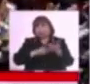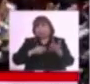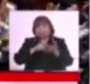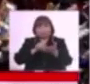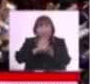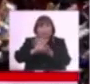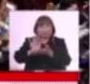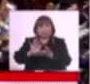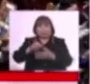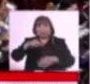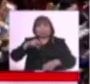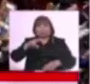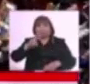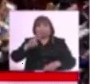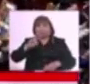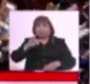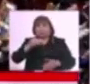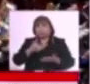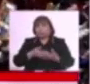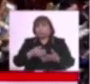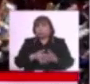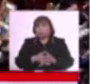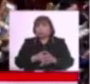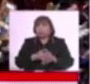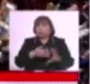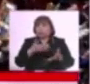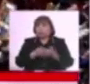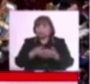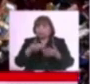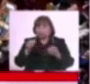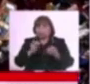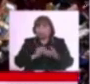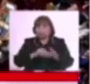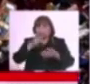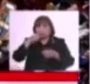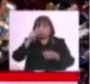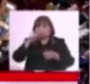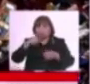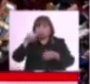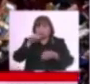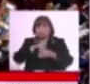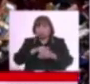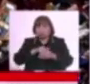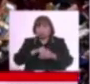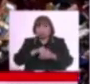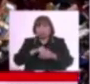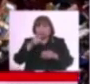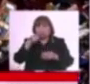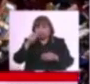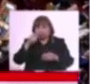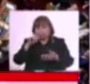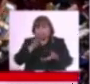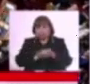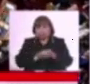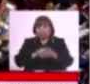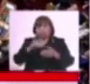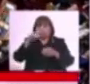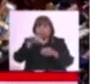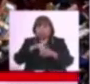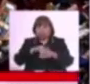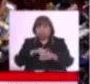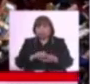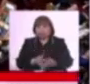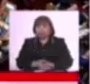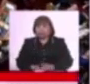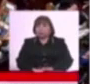Katiuska. 4 violaciones. Entonces, eso hay que pararlo. O sea que en el Congreso